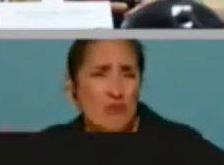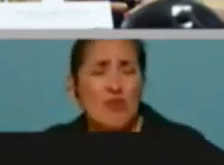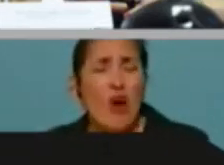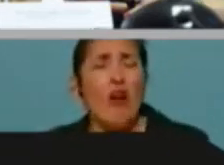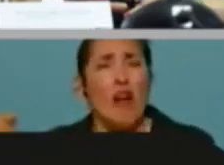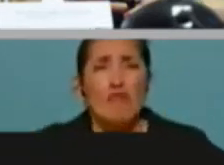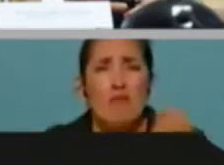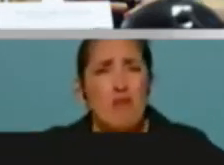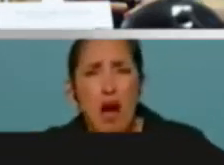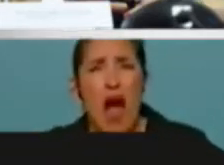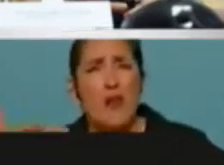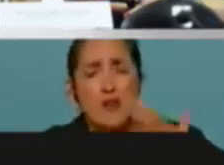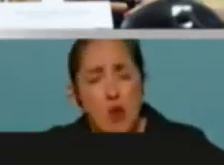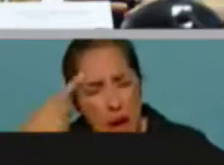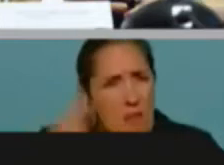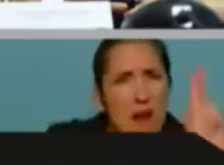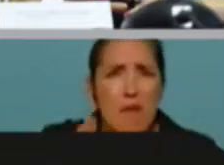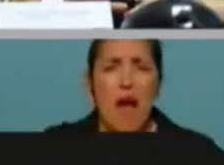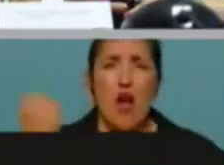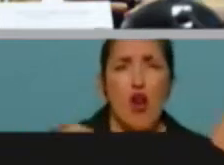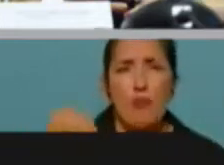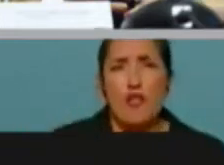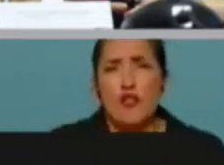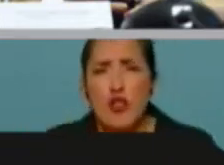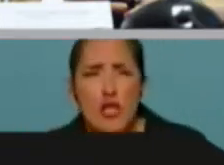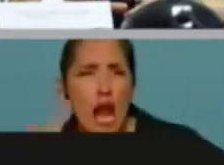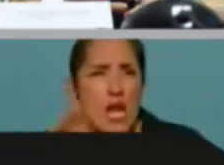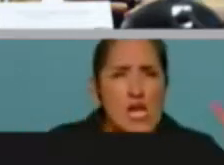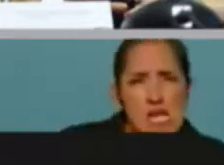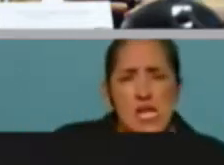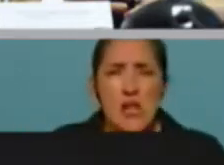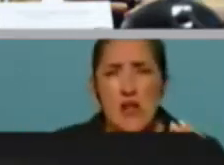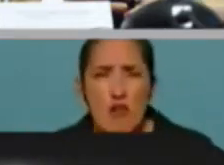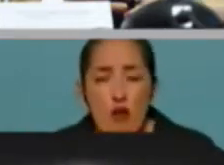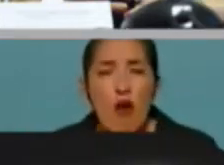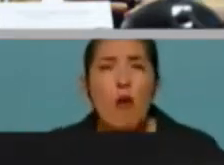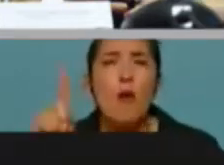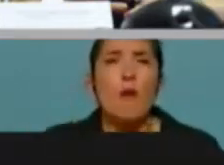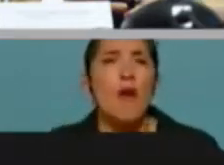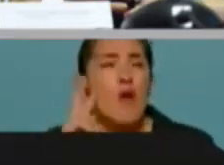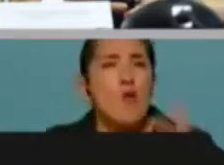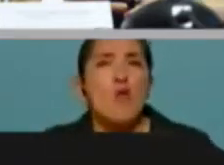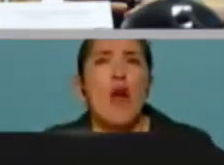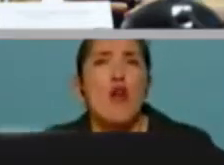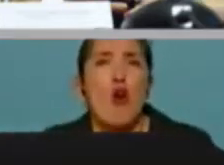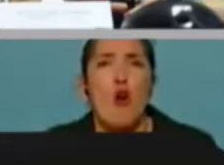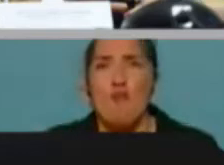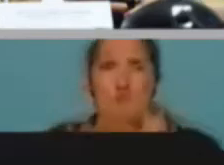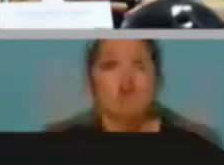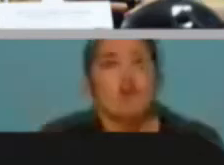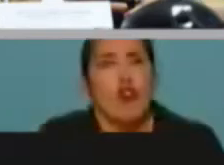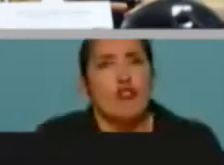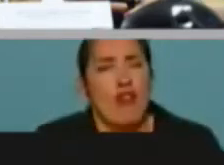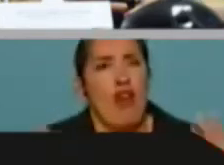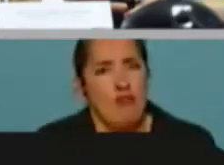el sistema de navegación troncal al que hizo mención el propio presidente de la Nación, son temas neurálgicos para reactivar